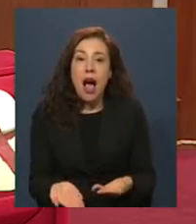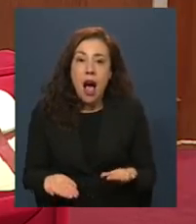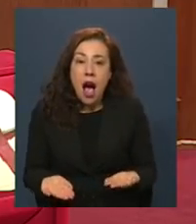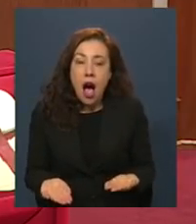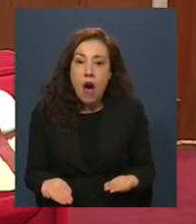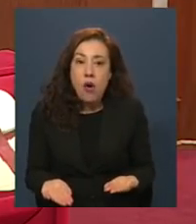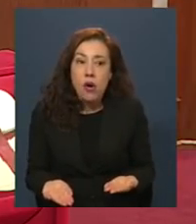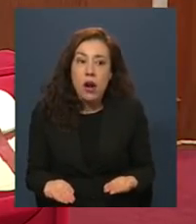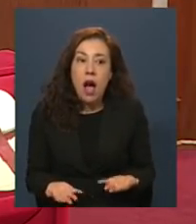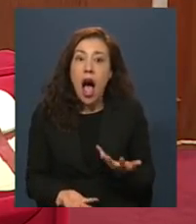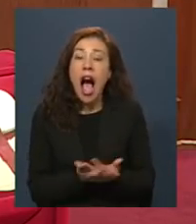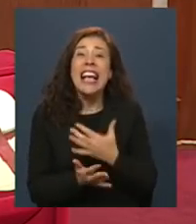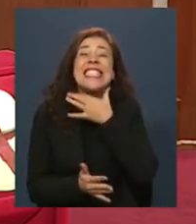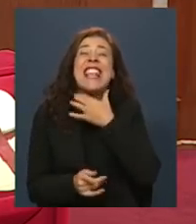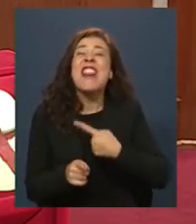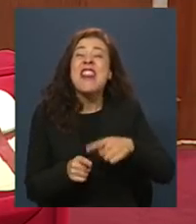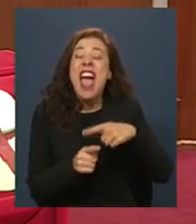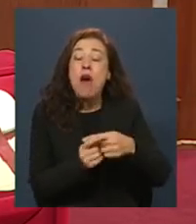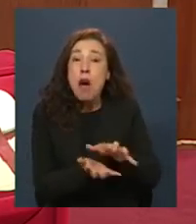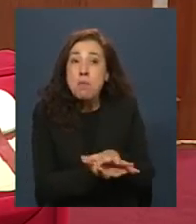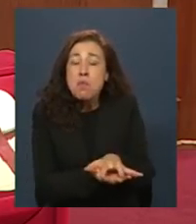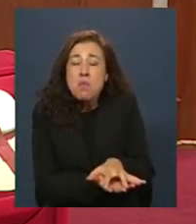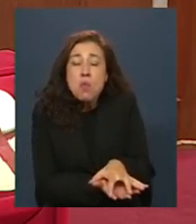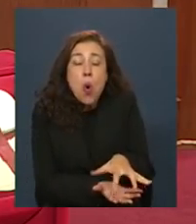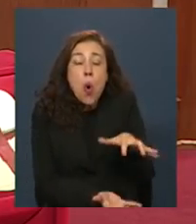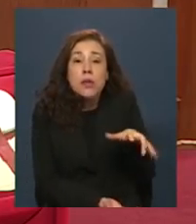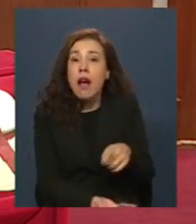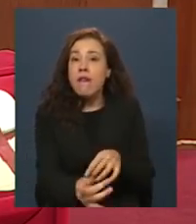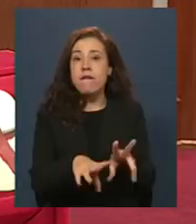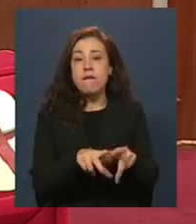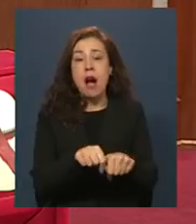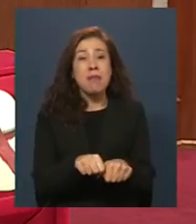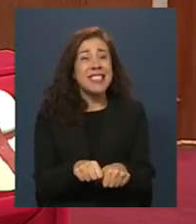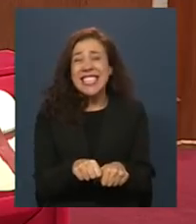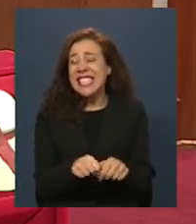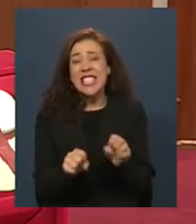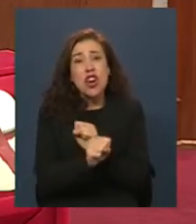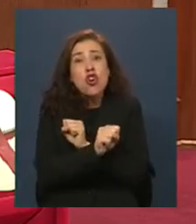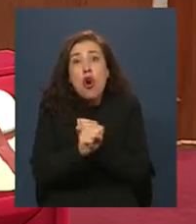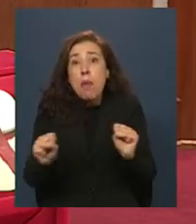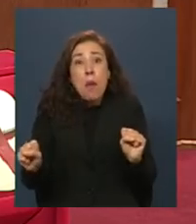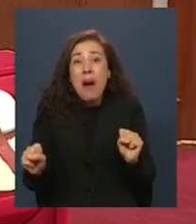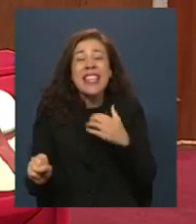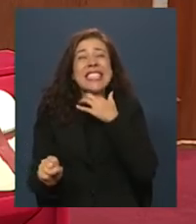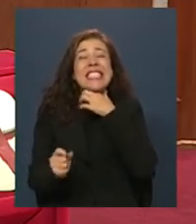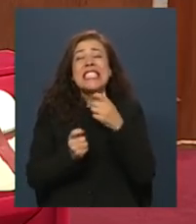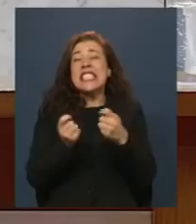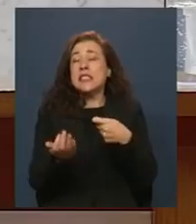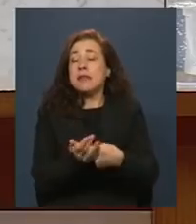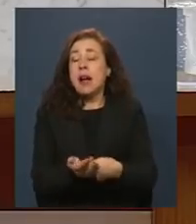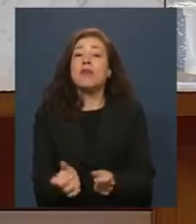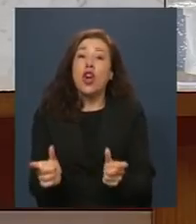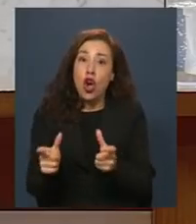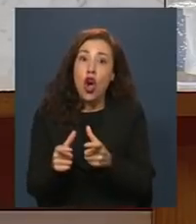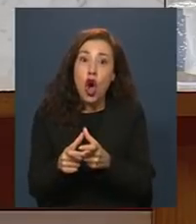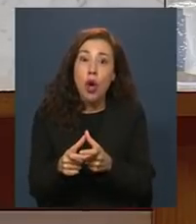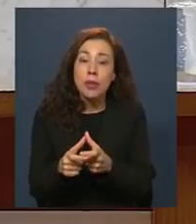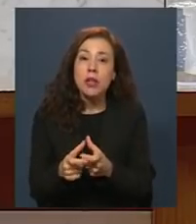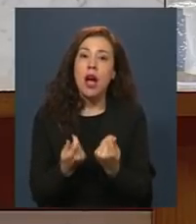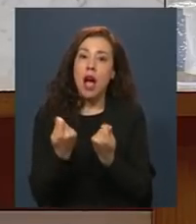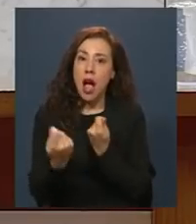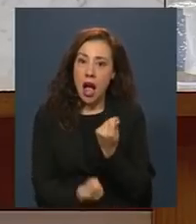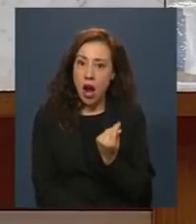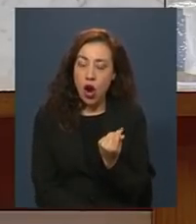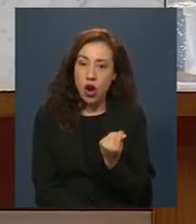el nivel de deudas que se han acumulado hacen que las familias simplemente no lo puedan pagar. Por eso que desde la Comisión de